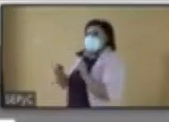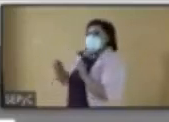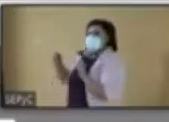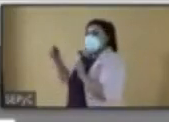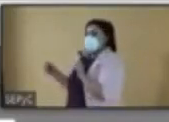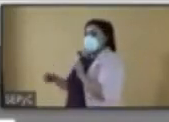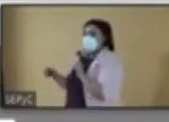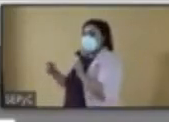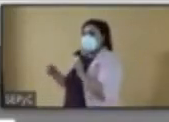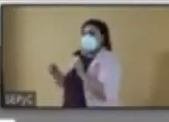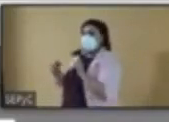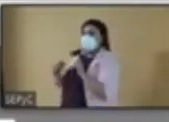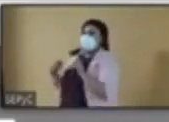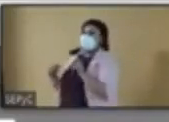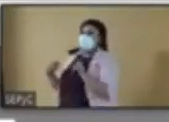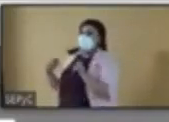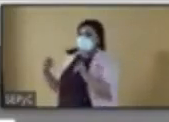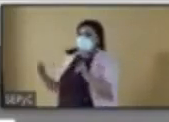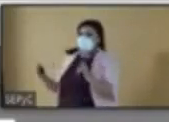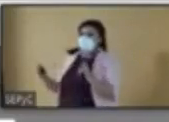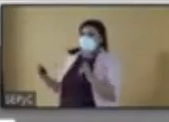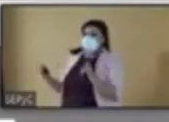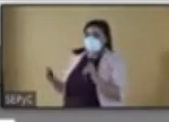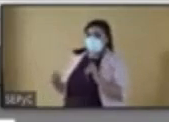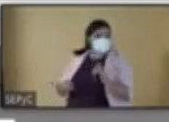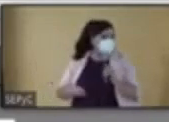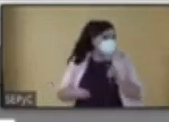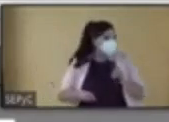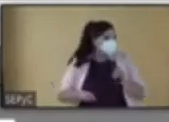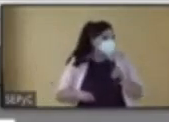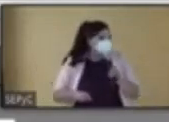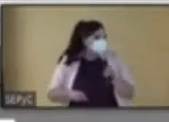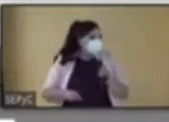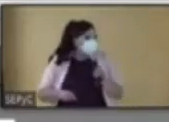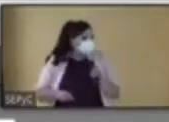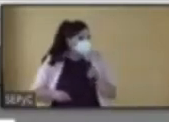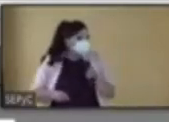si existe o no un supuesto de conflicto de interés en esa situación.